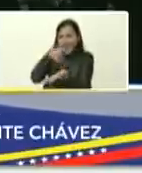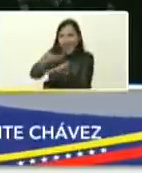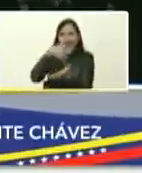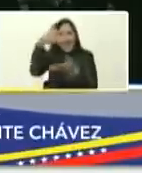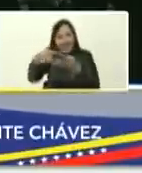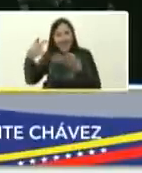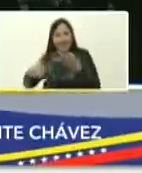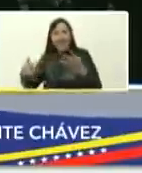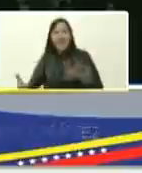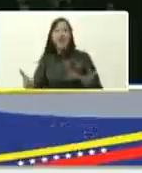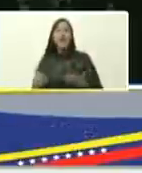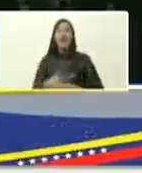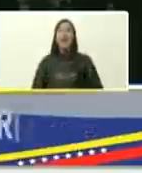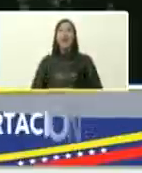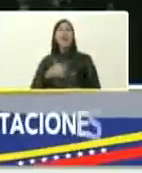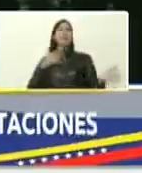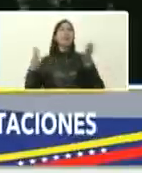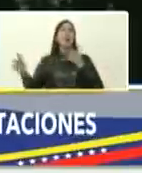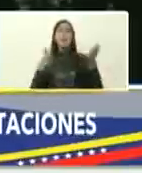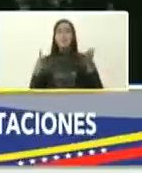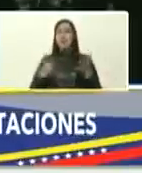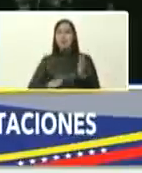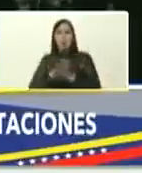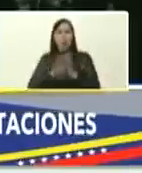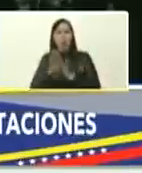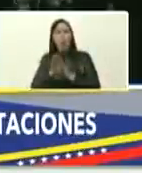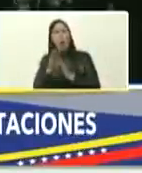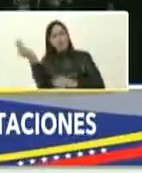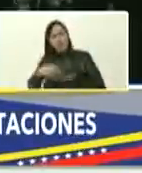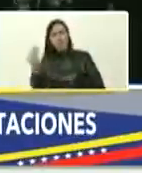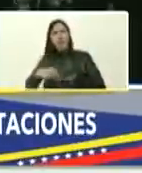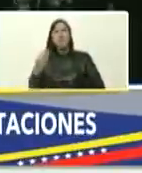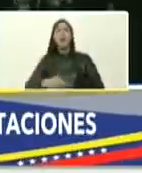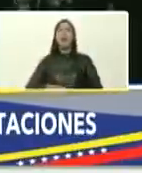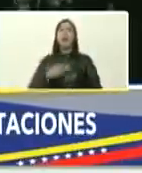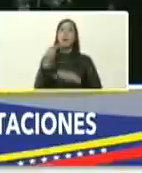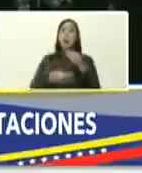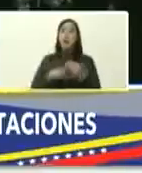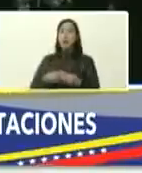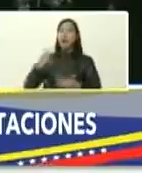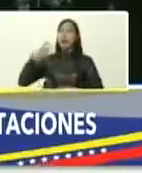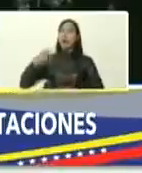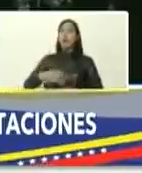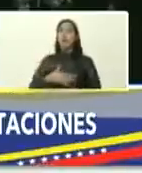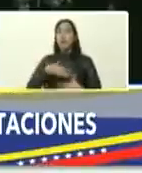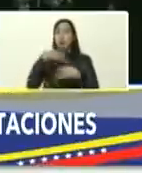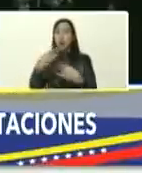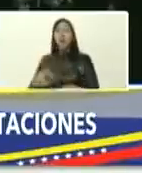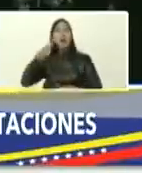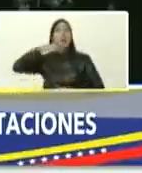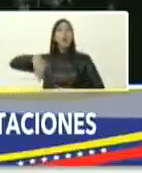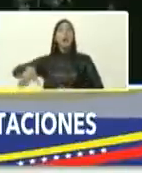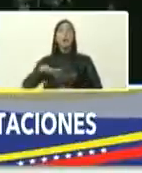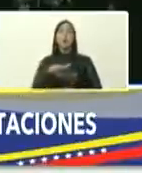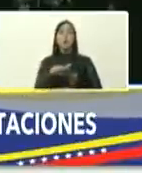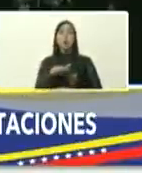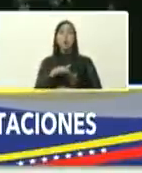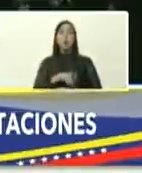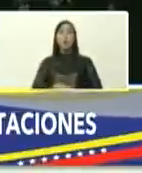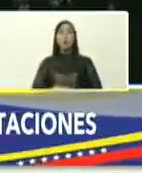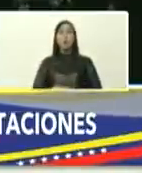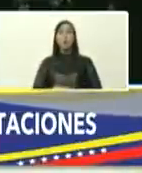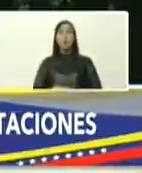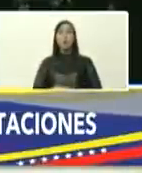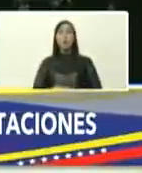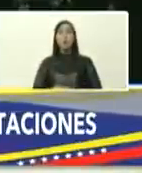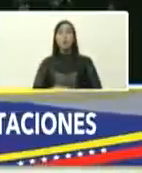de bienes, de servicios, de productos, para satisfacer la necesidad nacional,